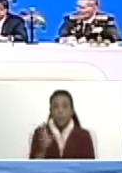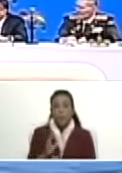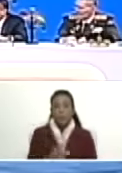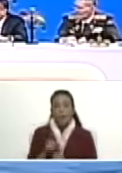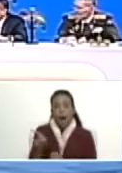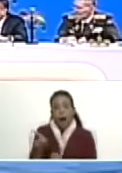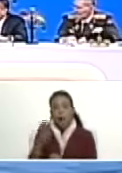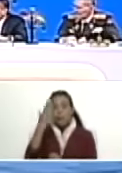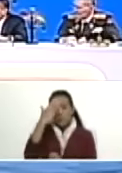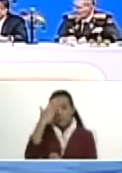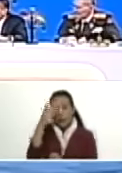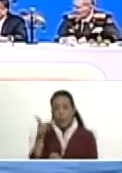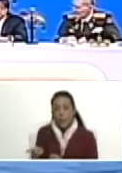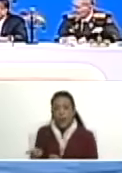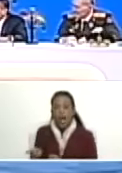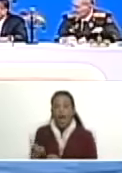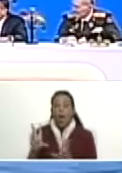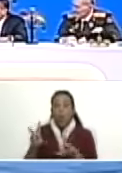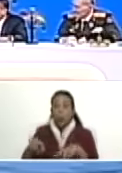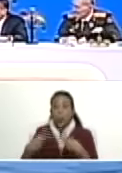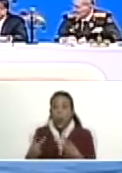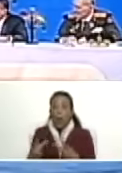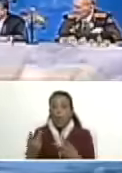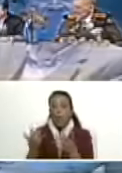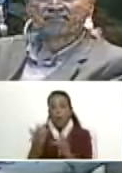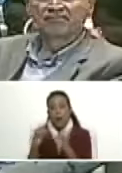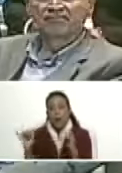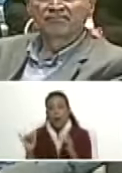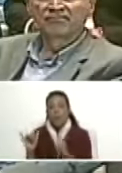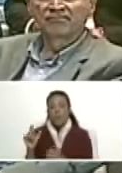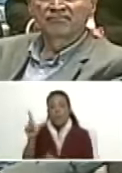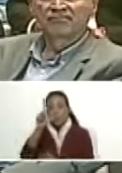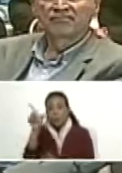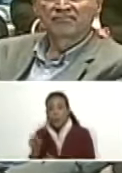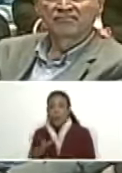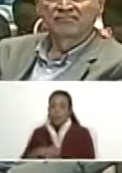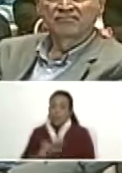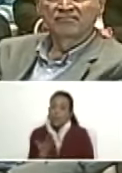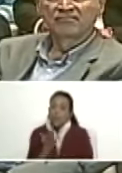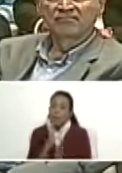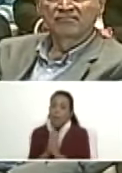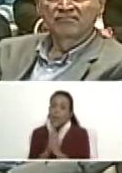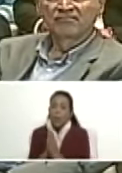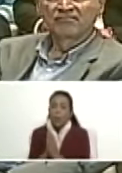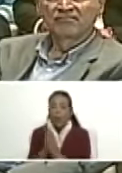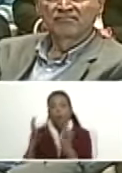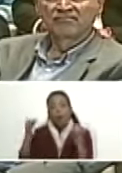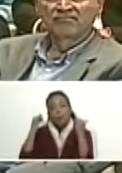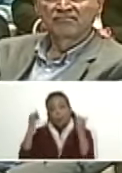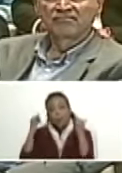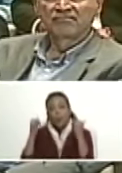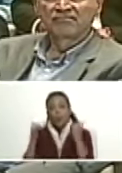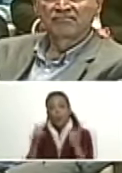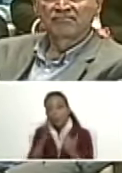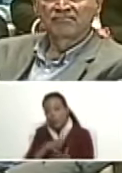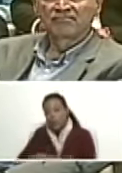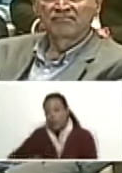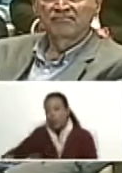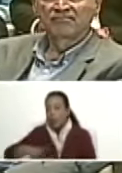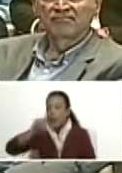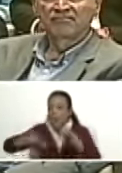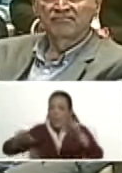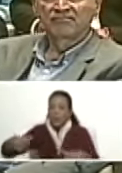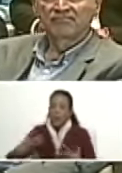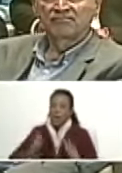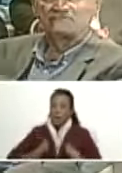al reconocer al nuevo Estado independiente de Guyana, desea manifestar el júbilo que embarga a toda la